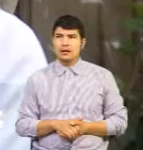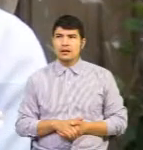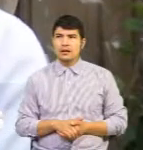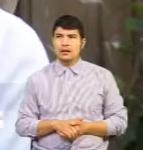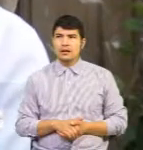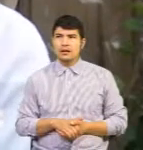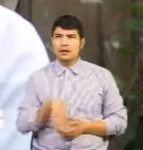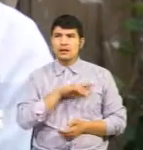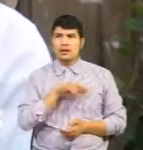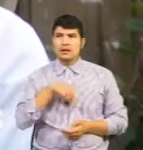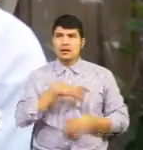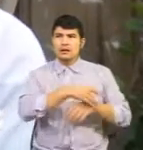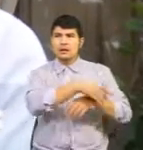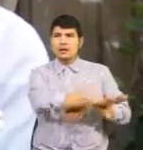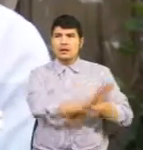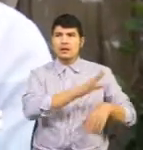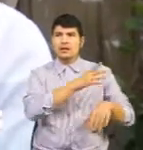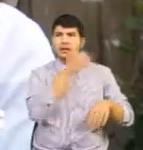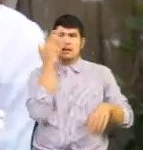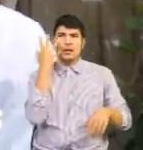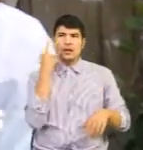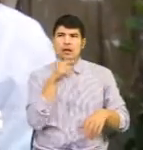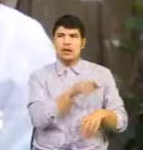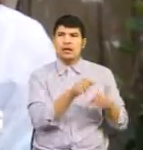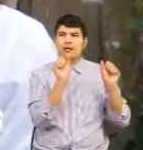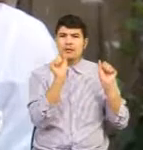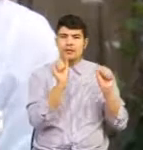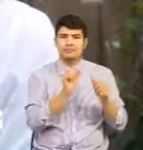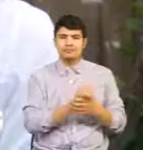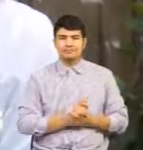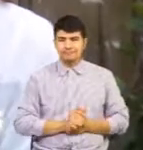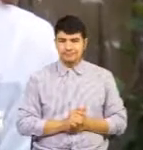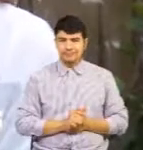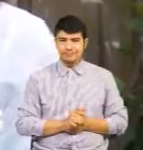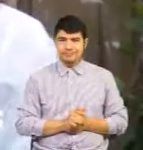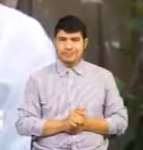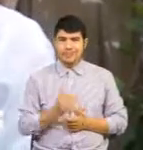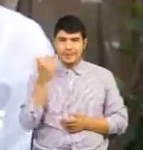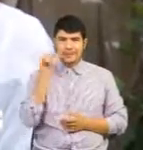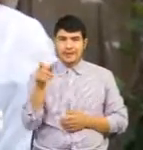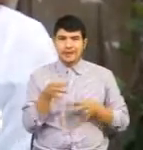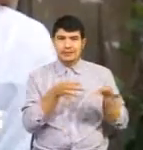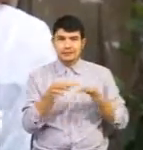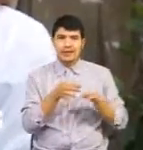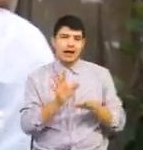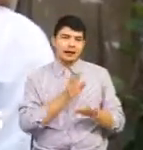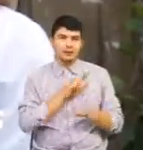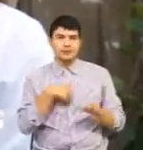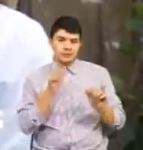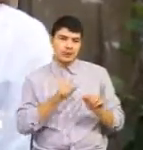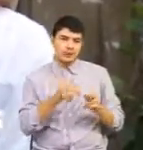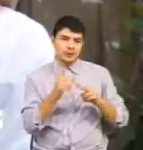dejamos expuesto unos días por un tiempo para hacer para y darle manejo a los asentamientos de la estructura